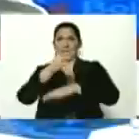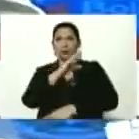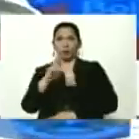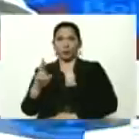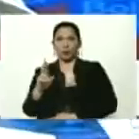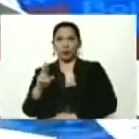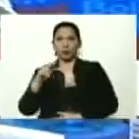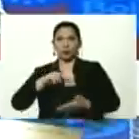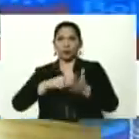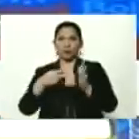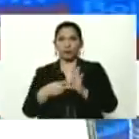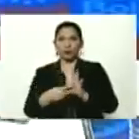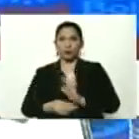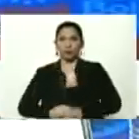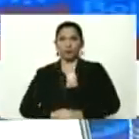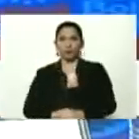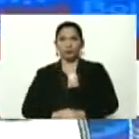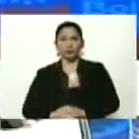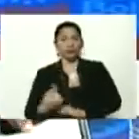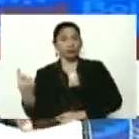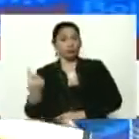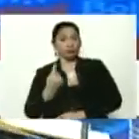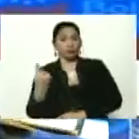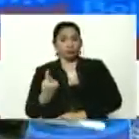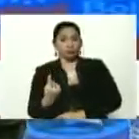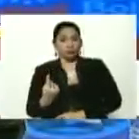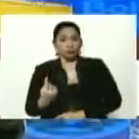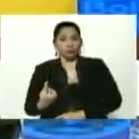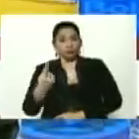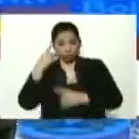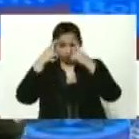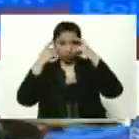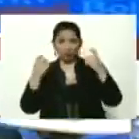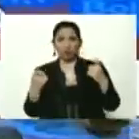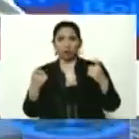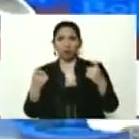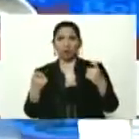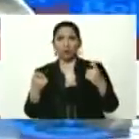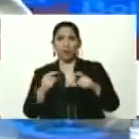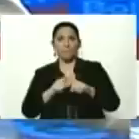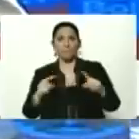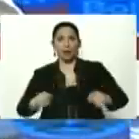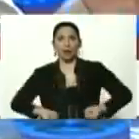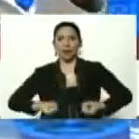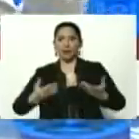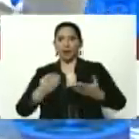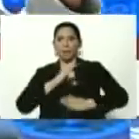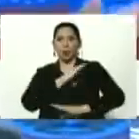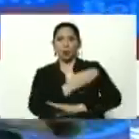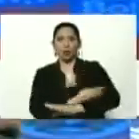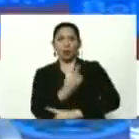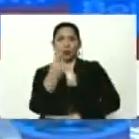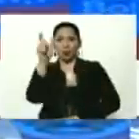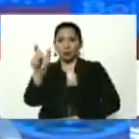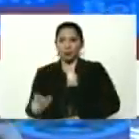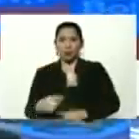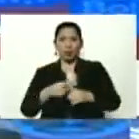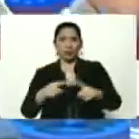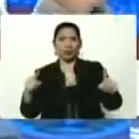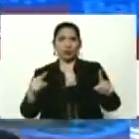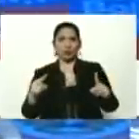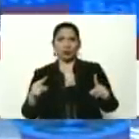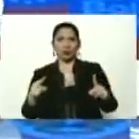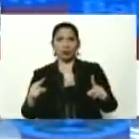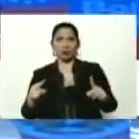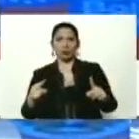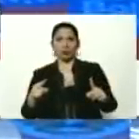Es decir, que el único facultado para dar poder a una persona distinta es